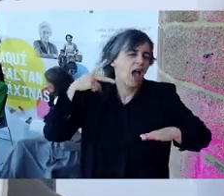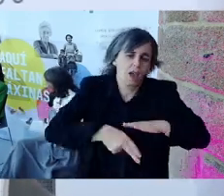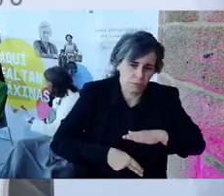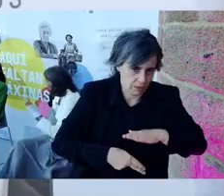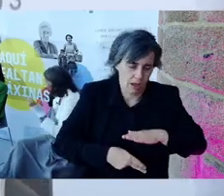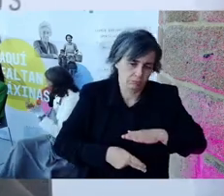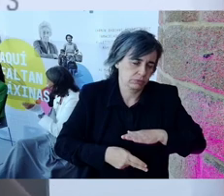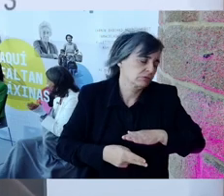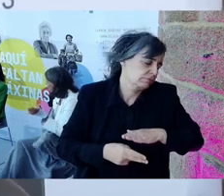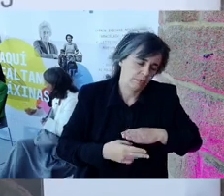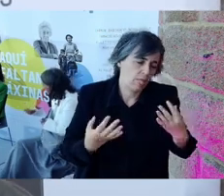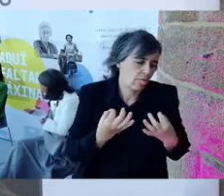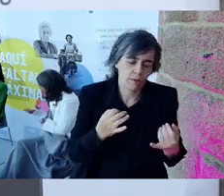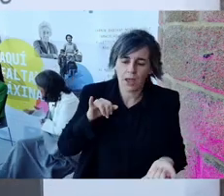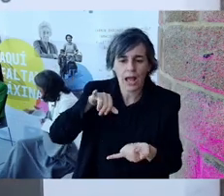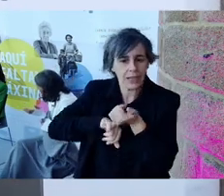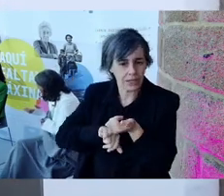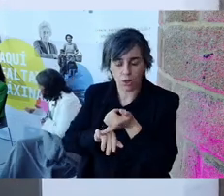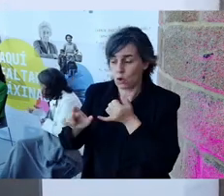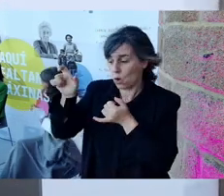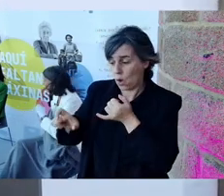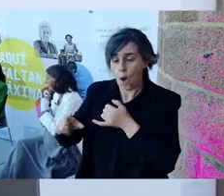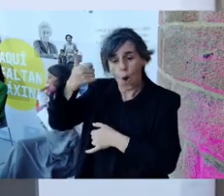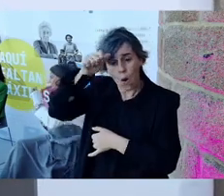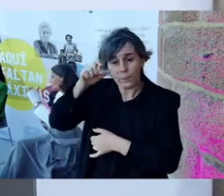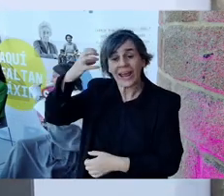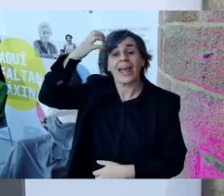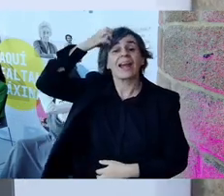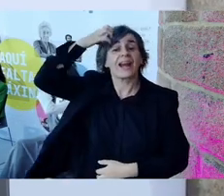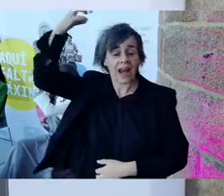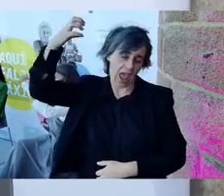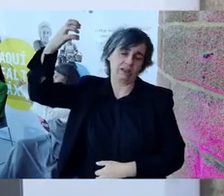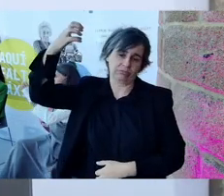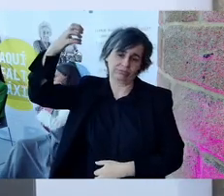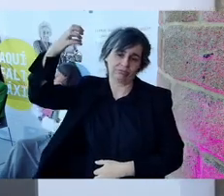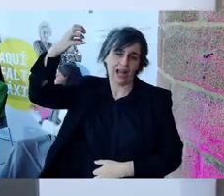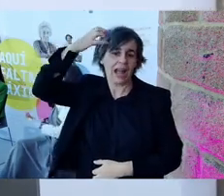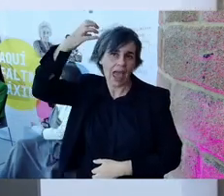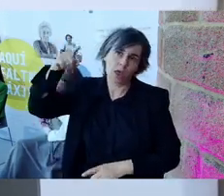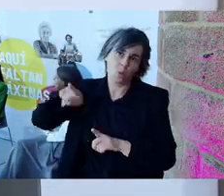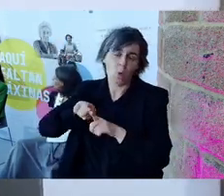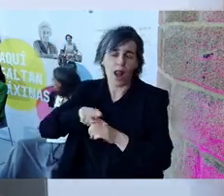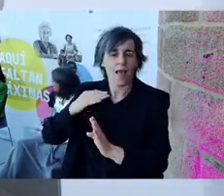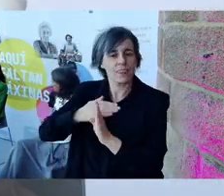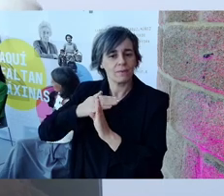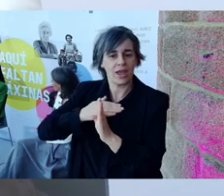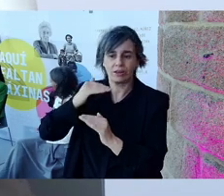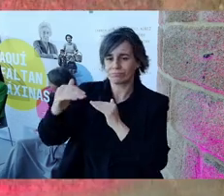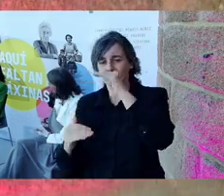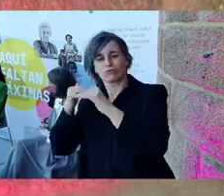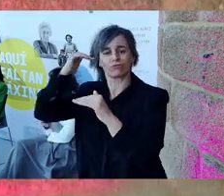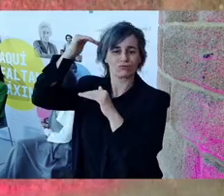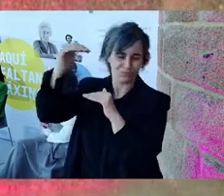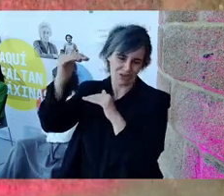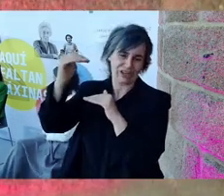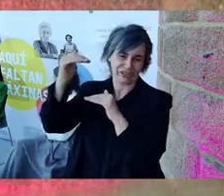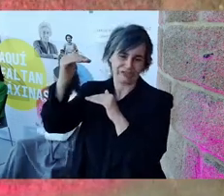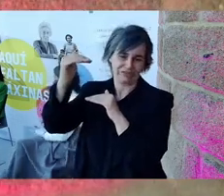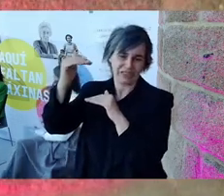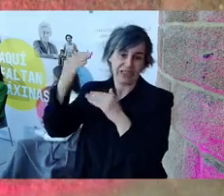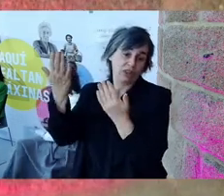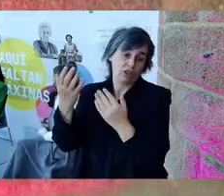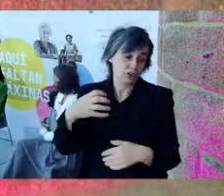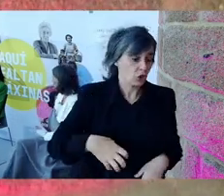la obligan a casarse con un señor que al ser rey, aunque sea rey de un reino muy chiquitín como es el de Aragón, es rey, ya está en un nivel superior, entonces no,